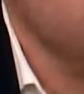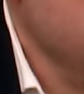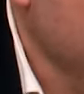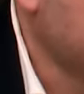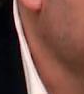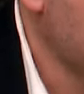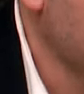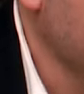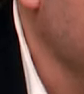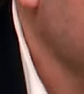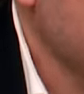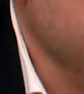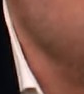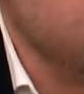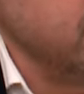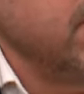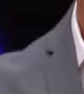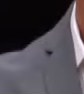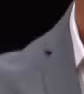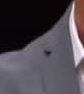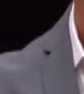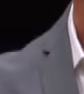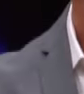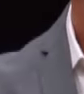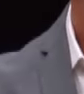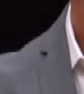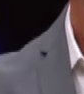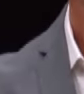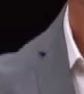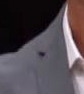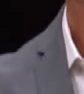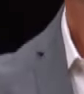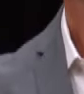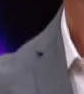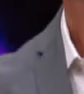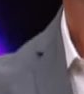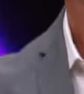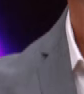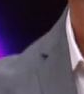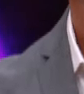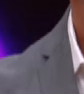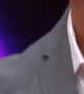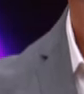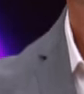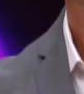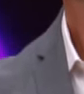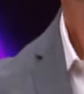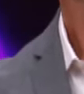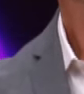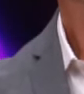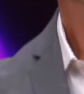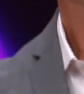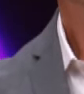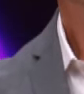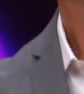país que no va a estar el año que viene claro yo no veo claro el resultado final hay corrientes contrapuestas en lo que dijo ayer el presidente lo mismo pasa con